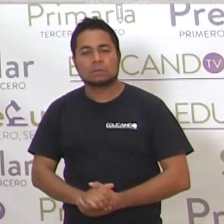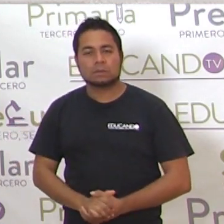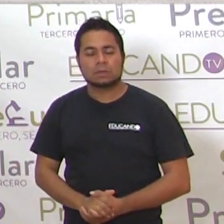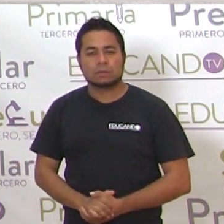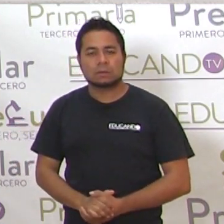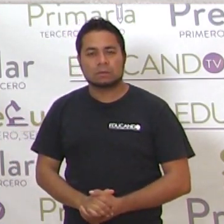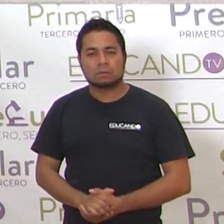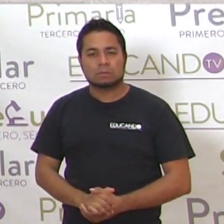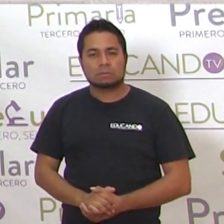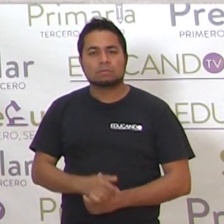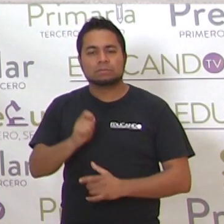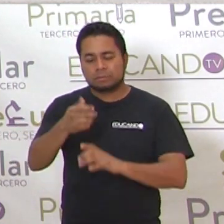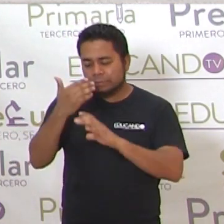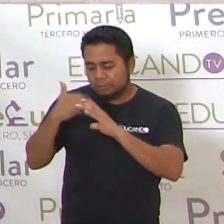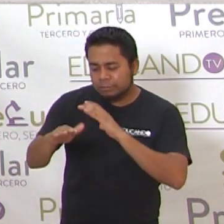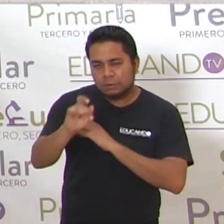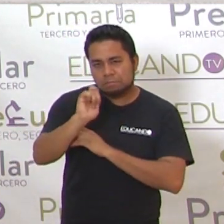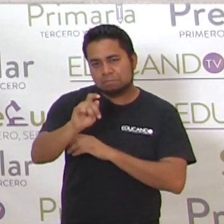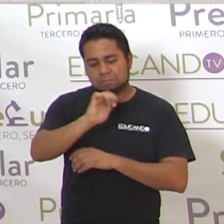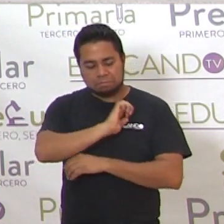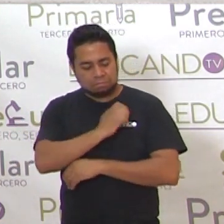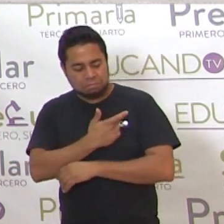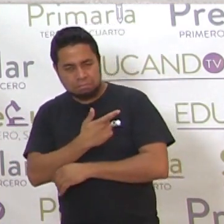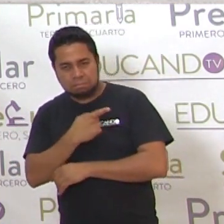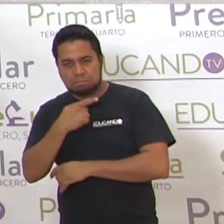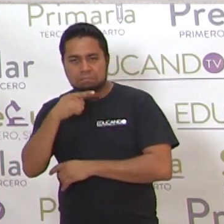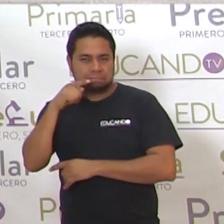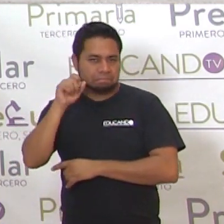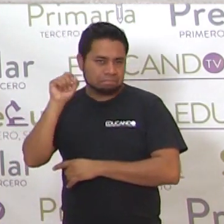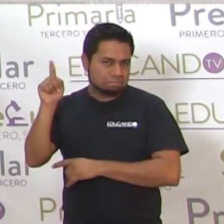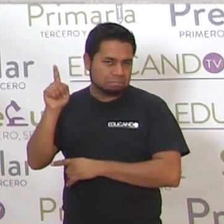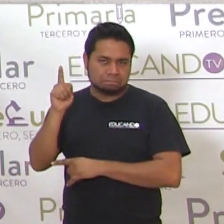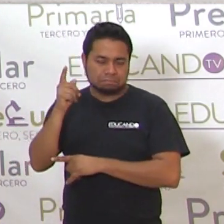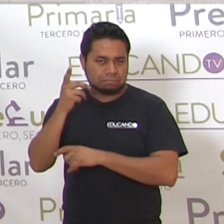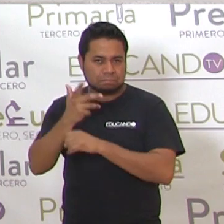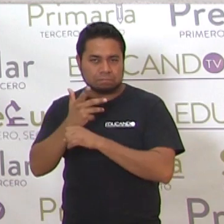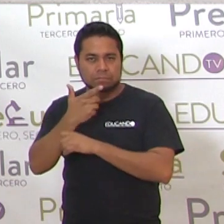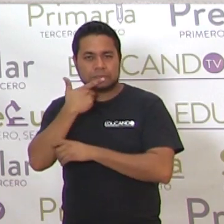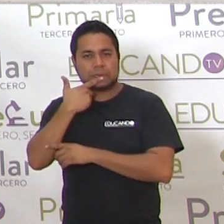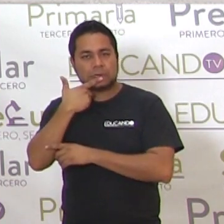correo electrónico bien entonces